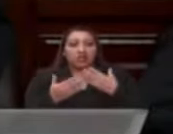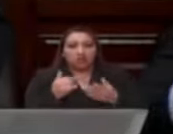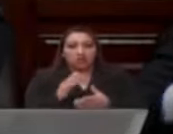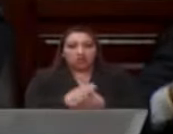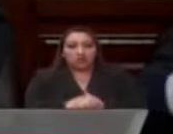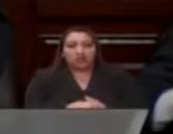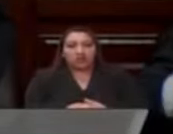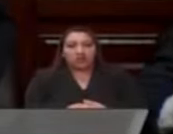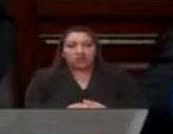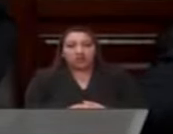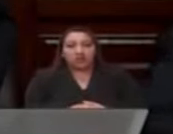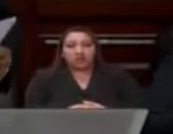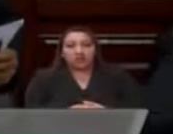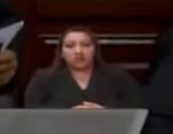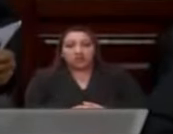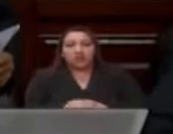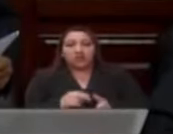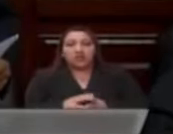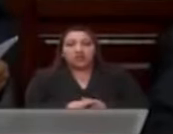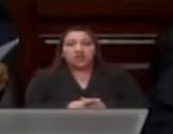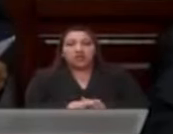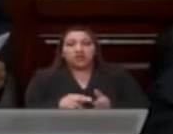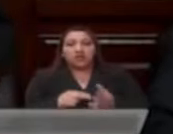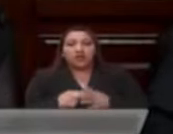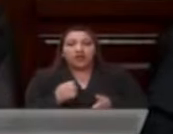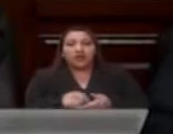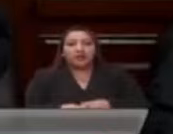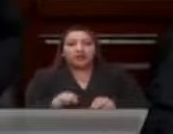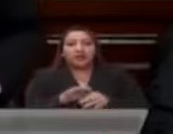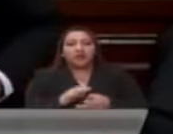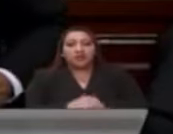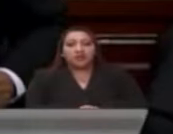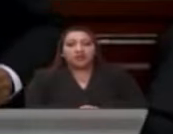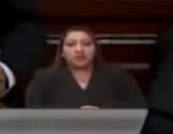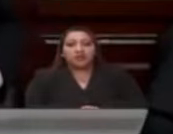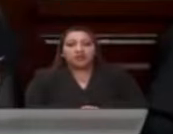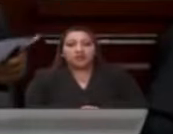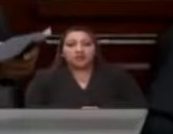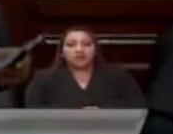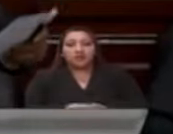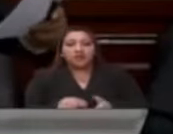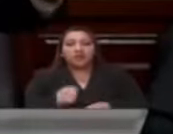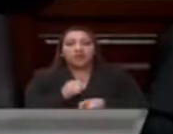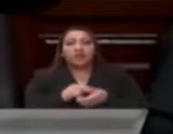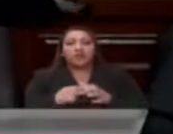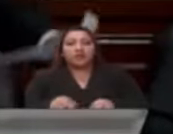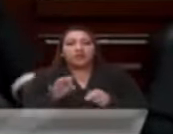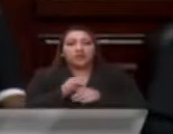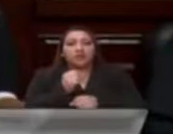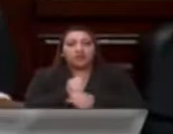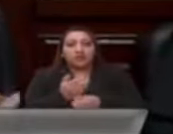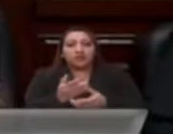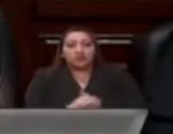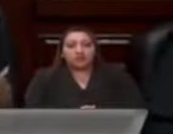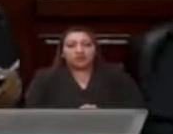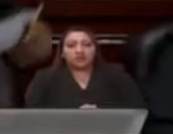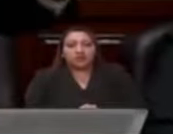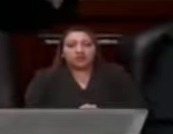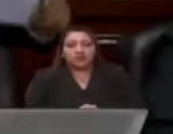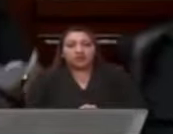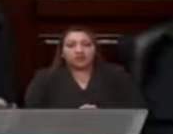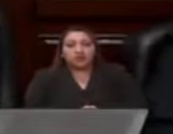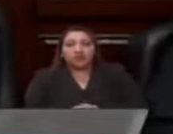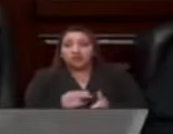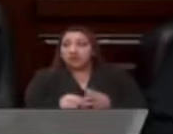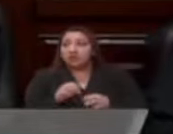que converger. Y ha sido una posición alturada y seria la que ha permitido que hoy día se nos entregue un diagnóstico de